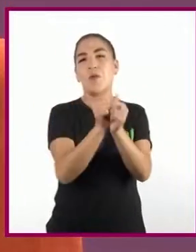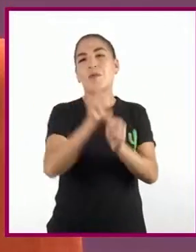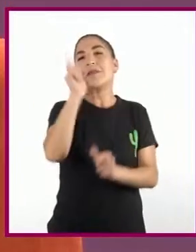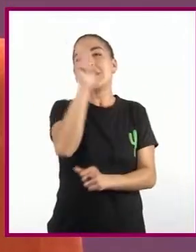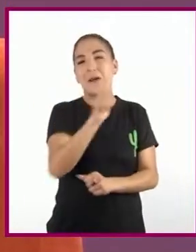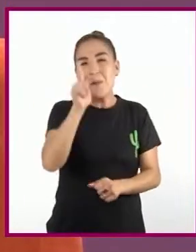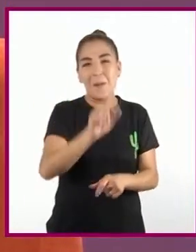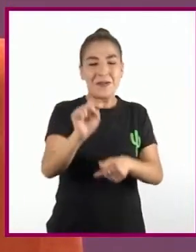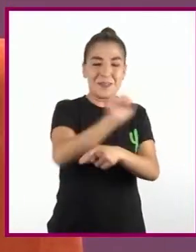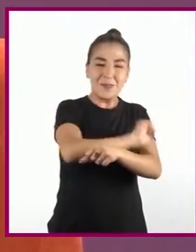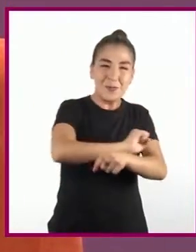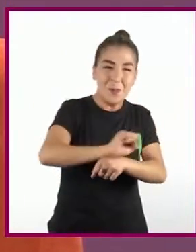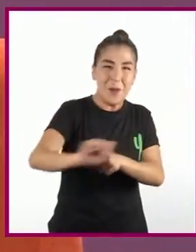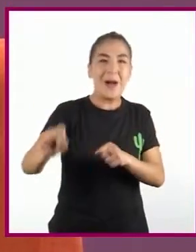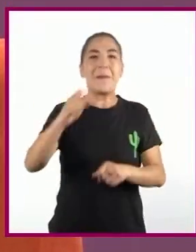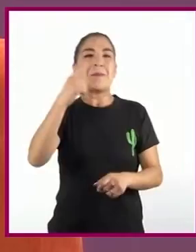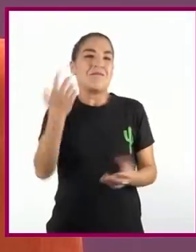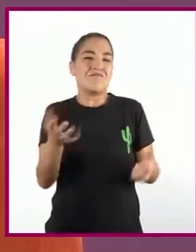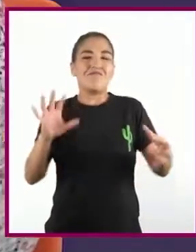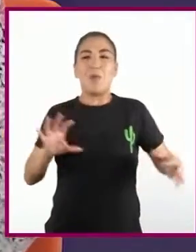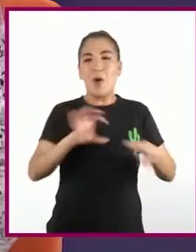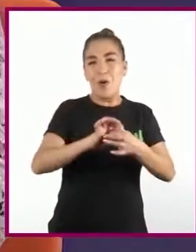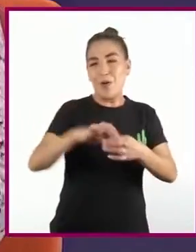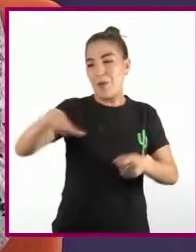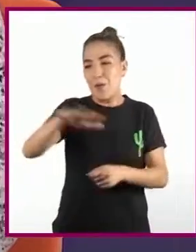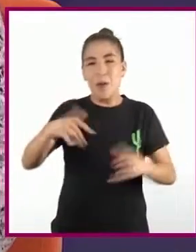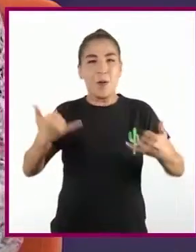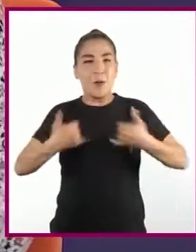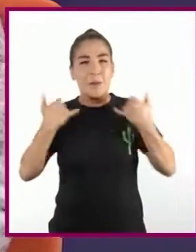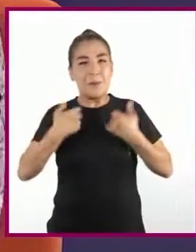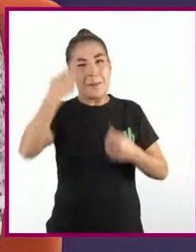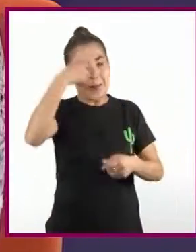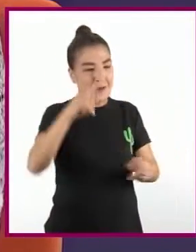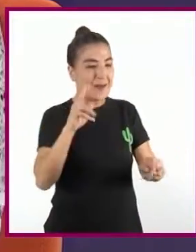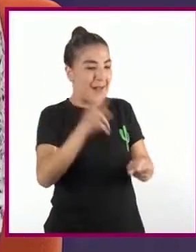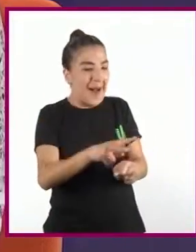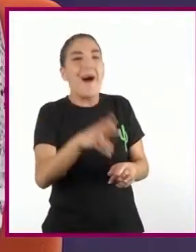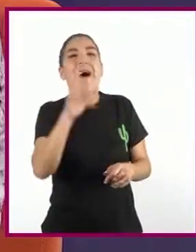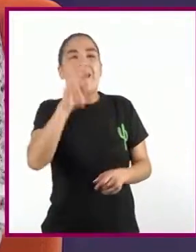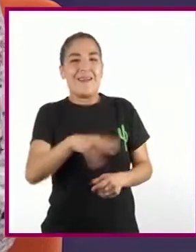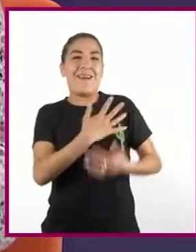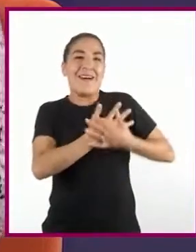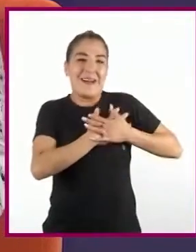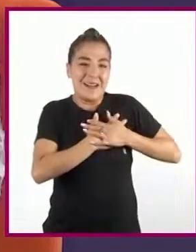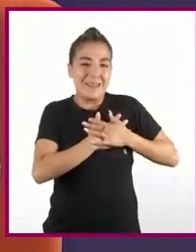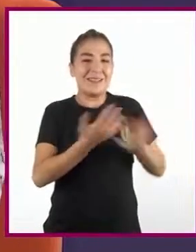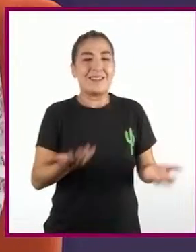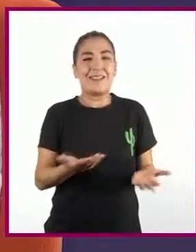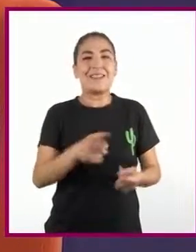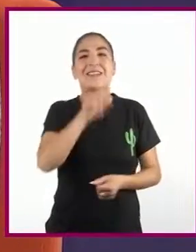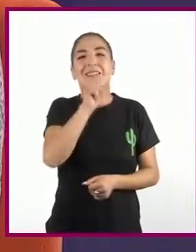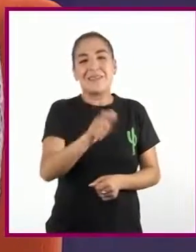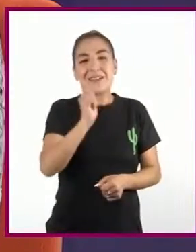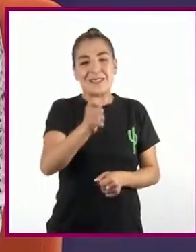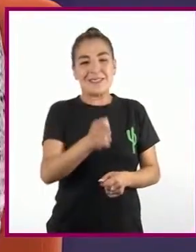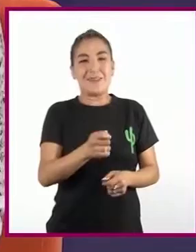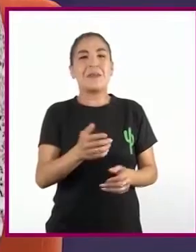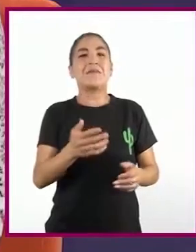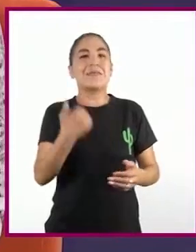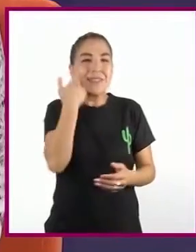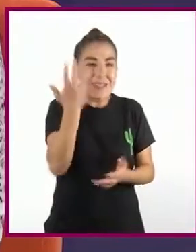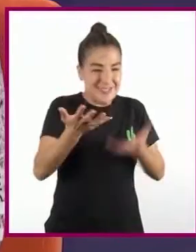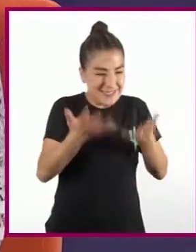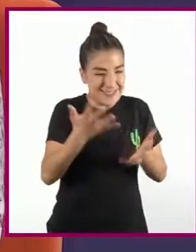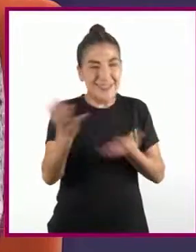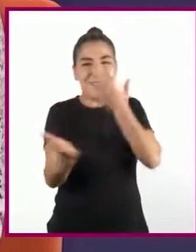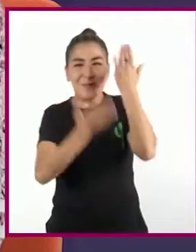sencillo, pues más relacionado con ellos, de alguna manera empiecen a descubrir y a sentir el amor y sobre todo, pues, que quieran estudiar y